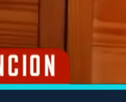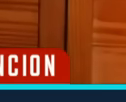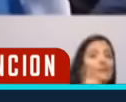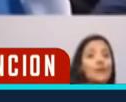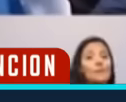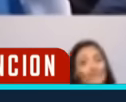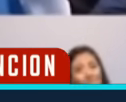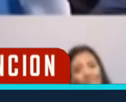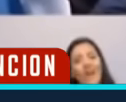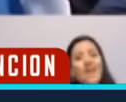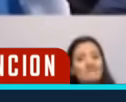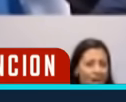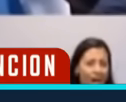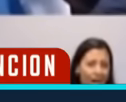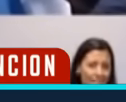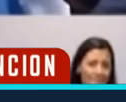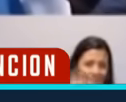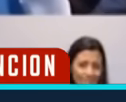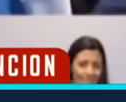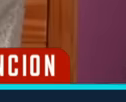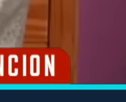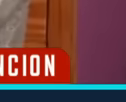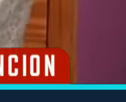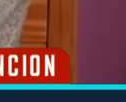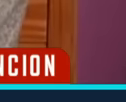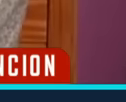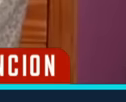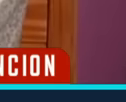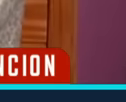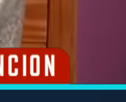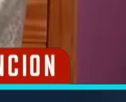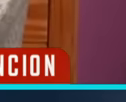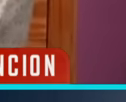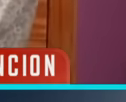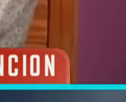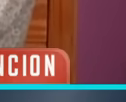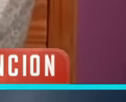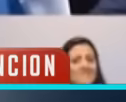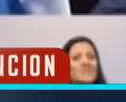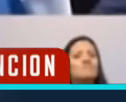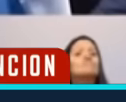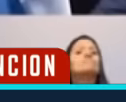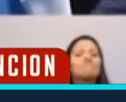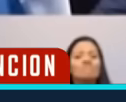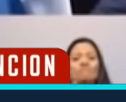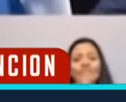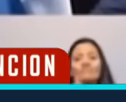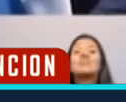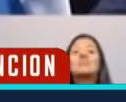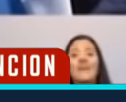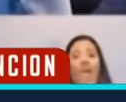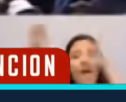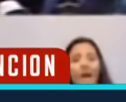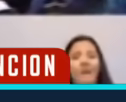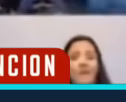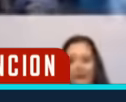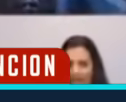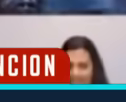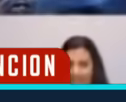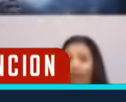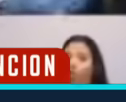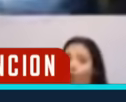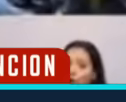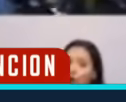que a diferencia del pasado, caerá casi totalmente sobre el Estado y no sobre el sector privado.